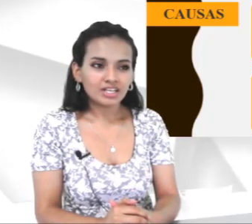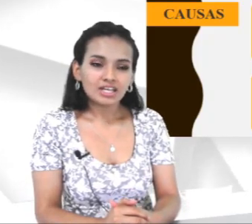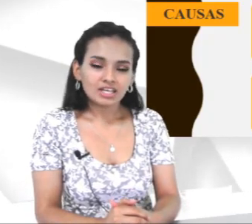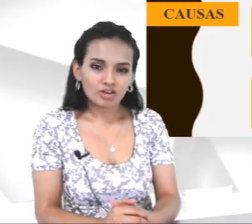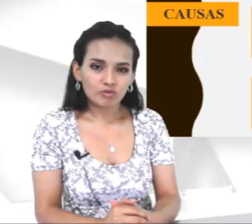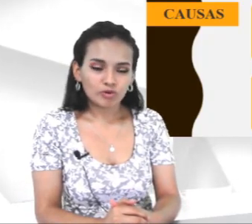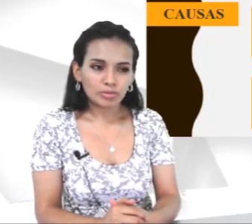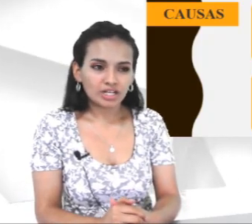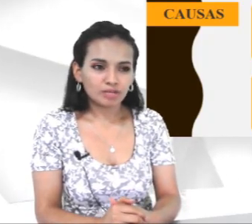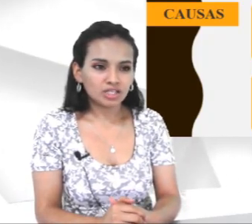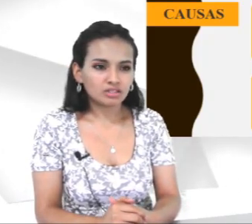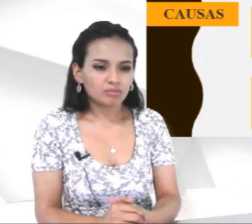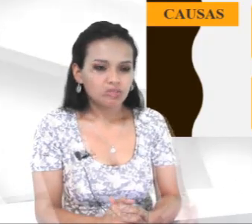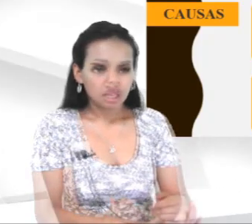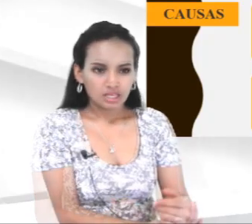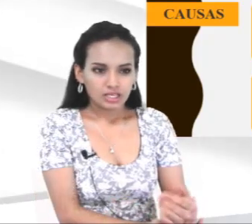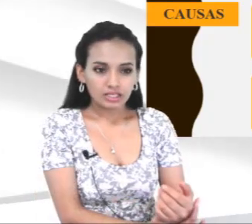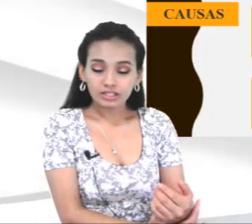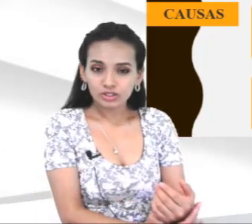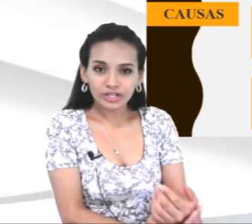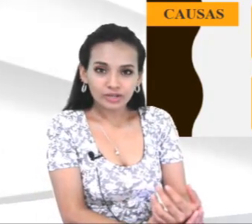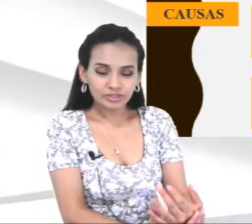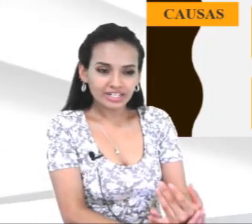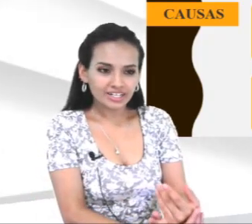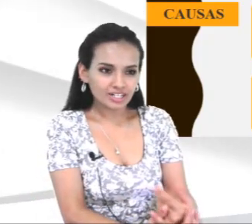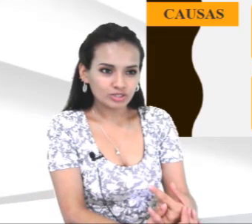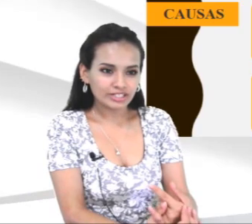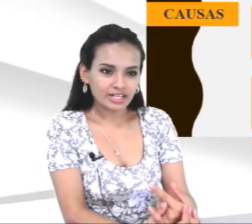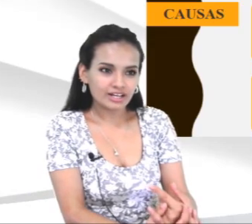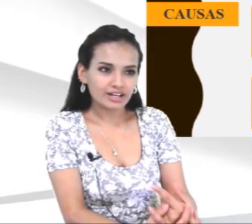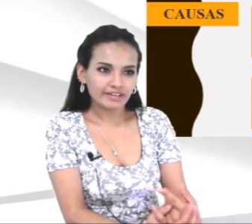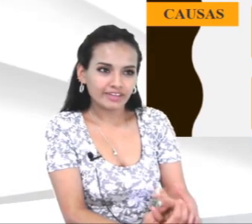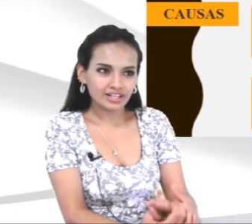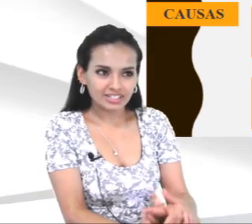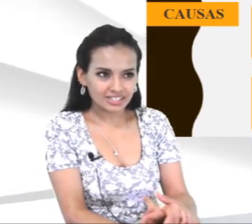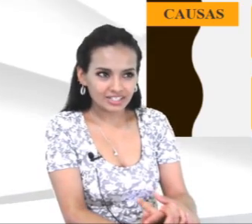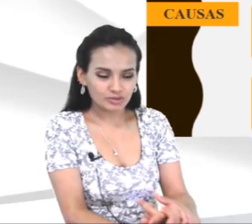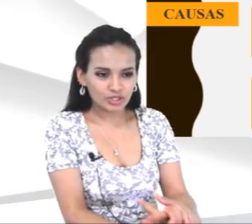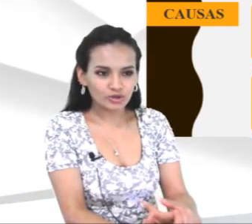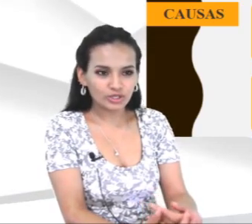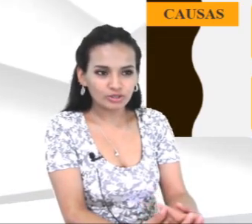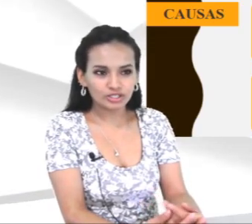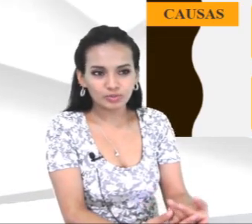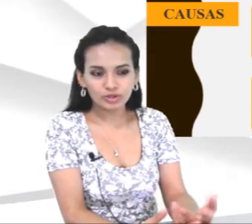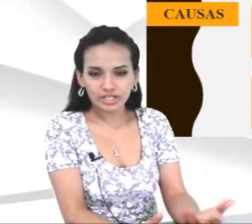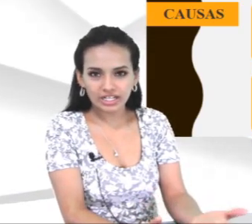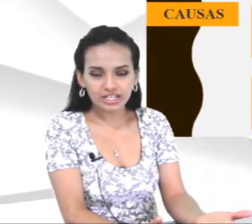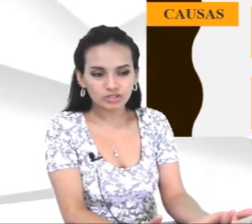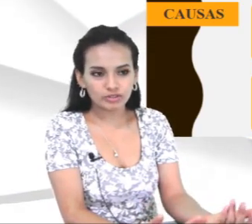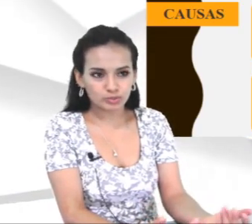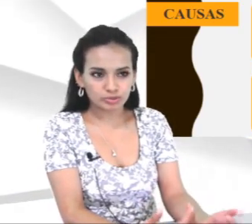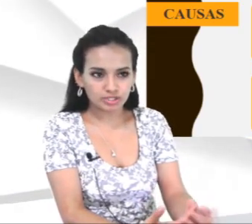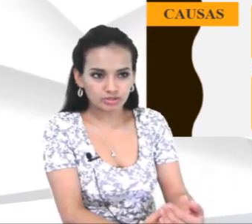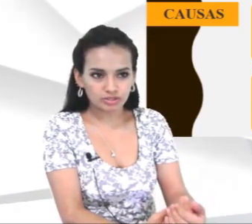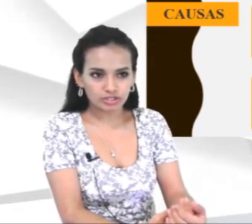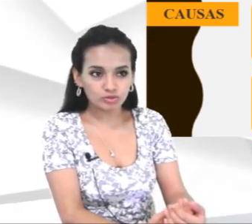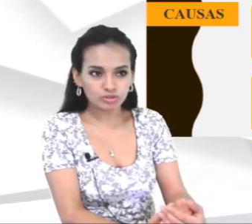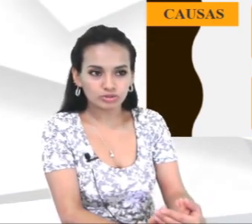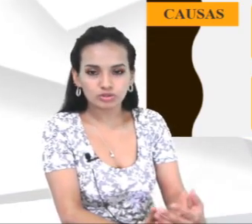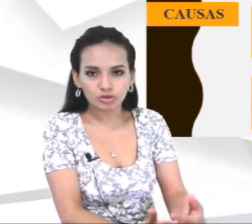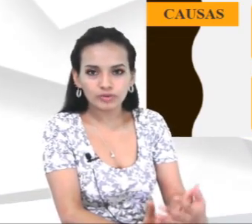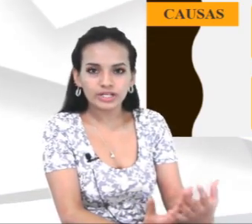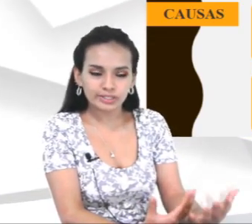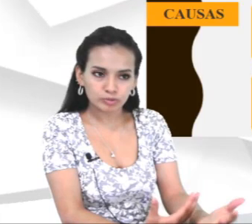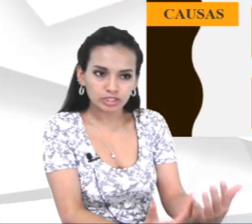que conforman el ambiente y dentro de algunas de las causas de la del desequilibrio ecológico tenemos lo que es la sobreexplotación de